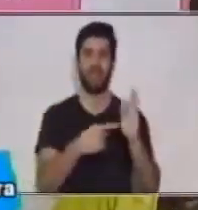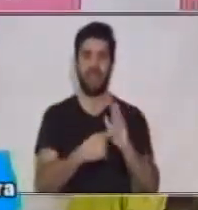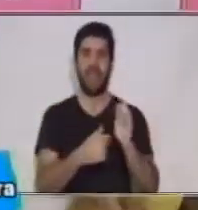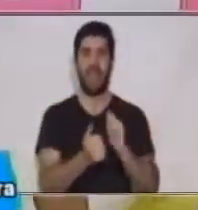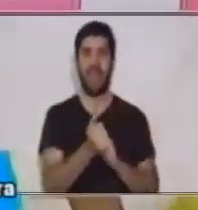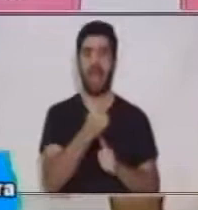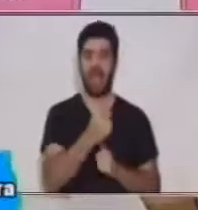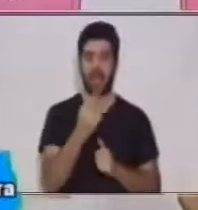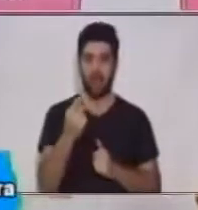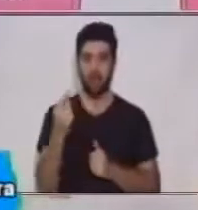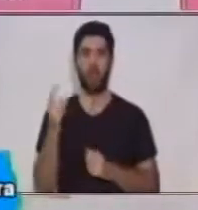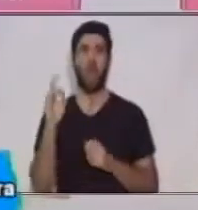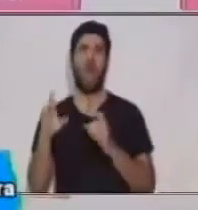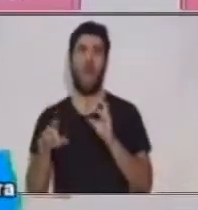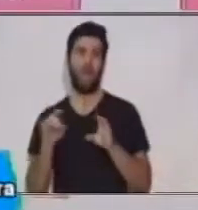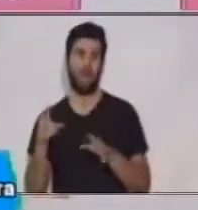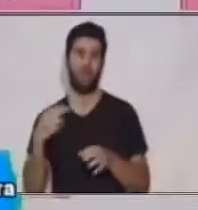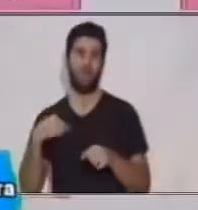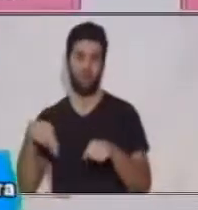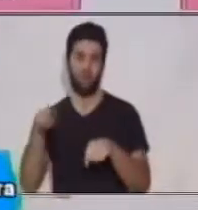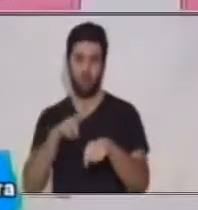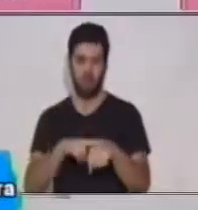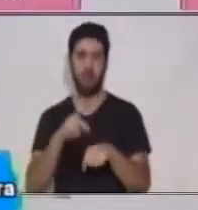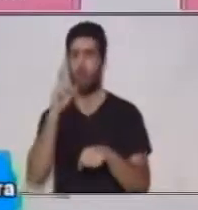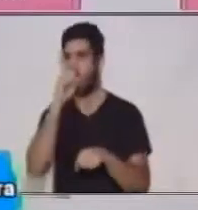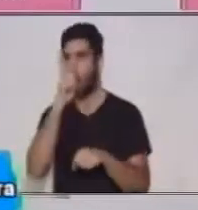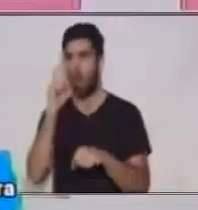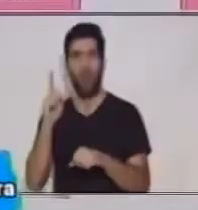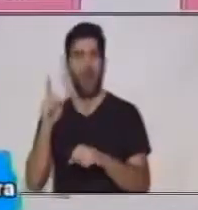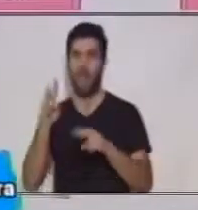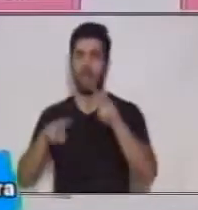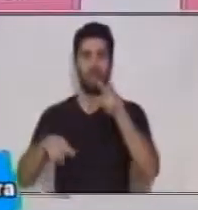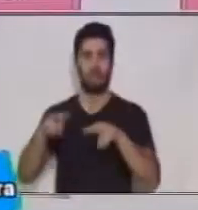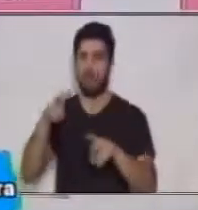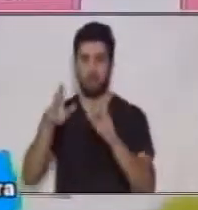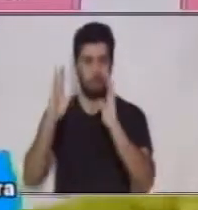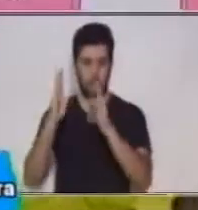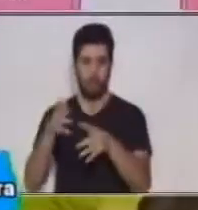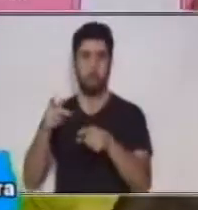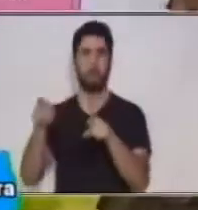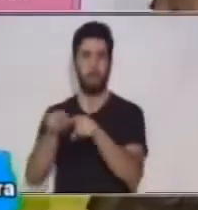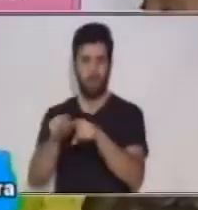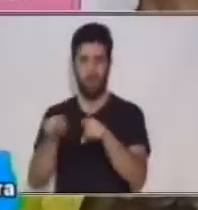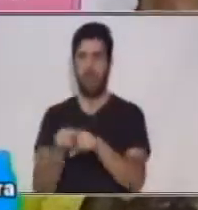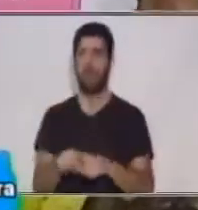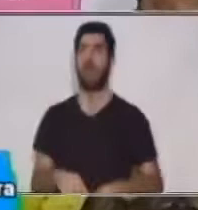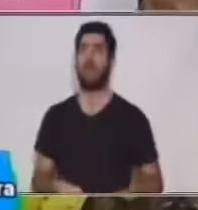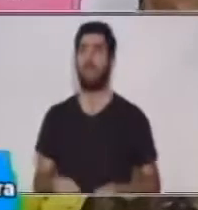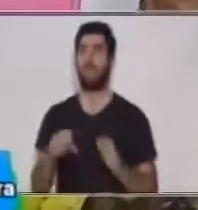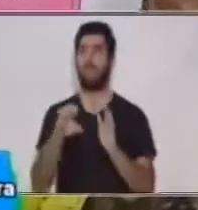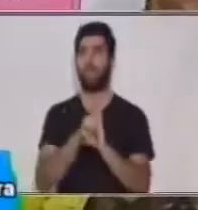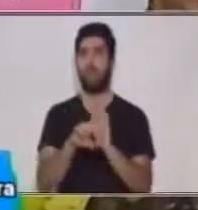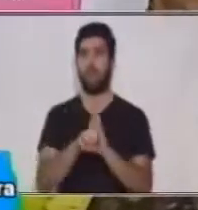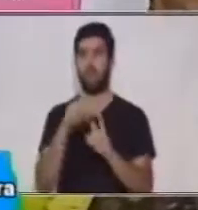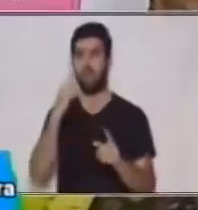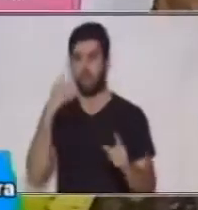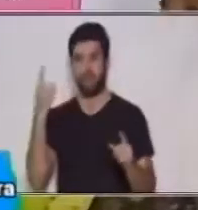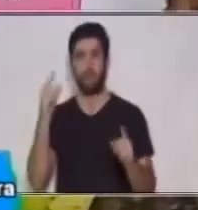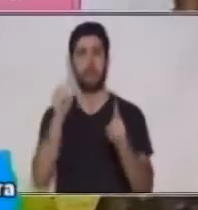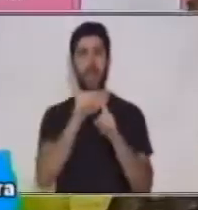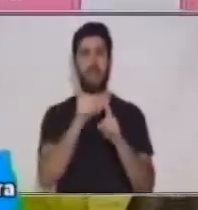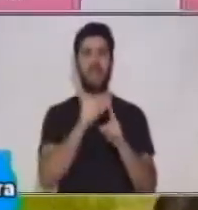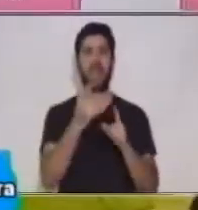sustantivo. Normalmente es invariable, o sea que no varía. Por ejemplo, aquí tenemos la palabra